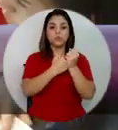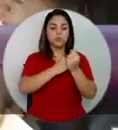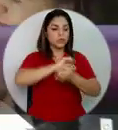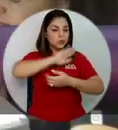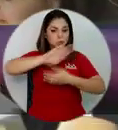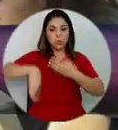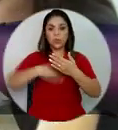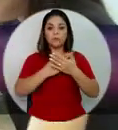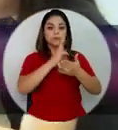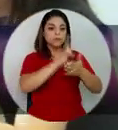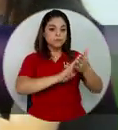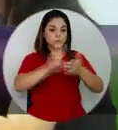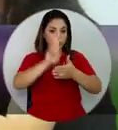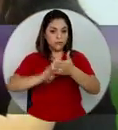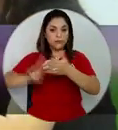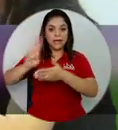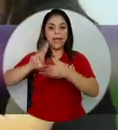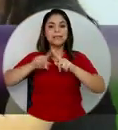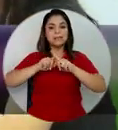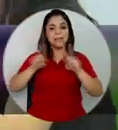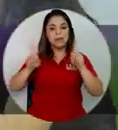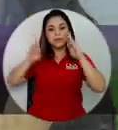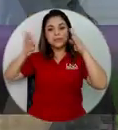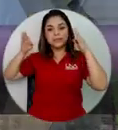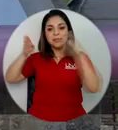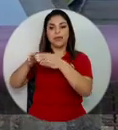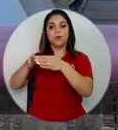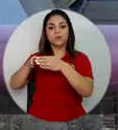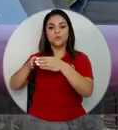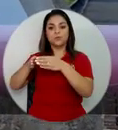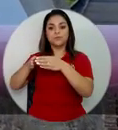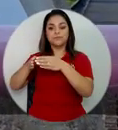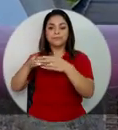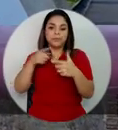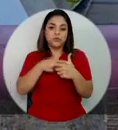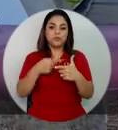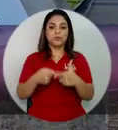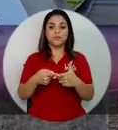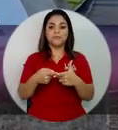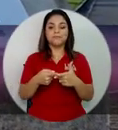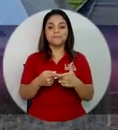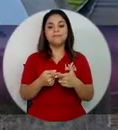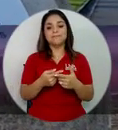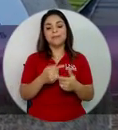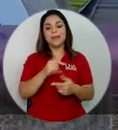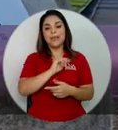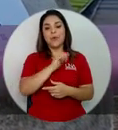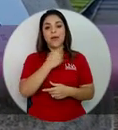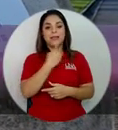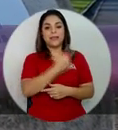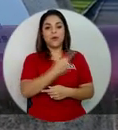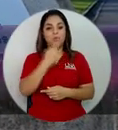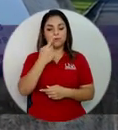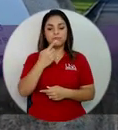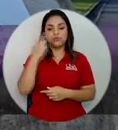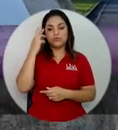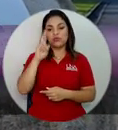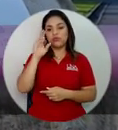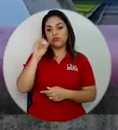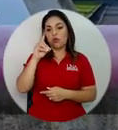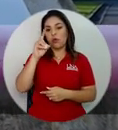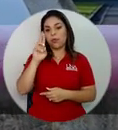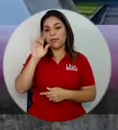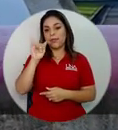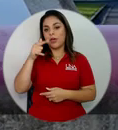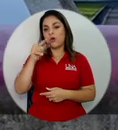que recibimos de todas las universidades, pero centralizados. Entonces, tenía mucha razón don